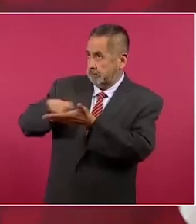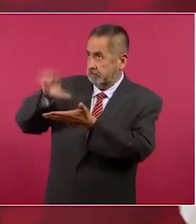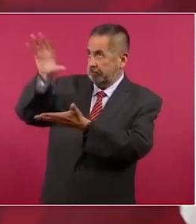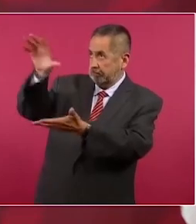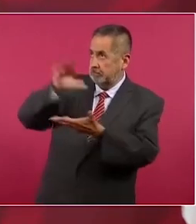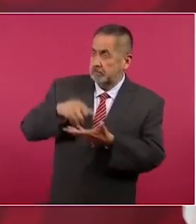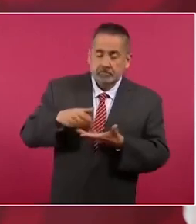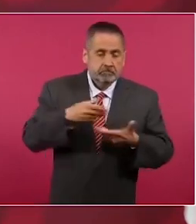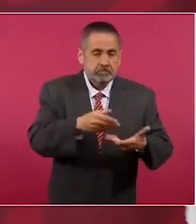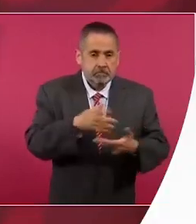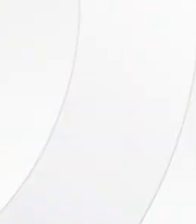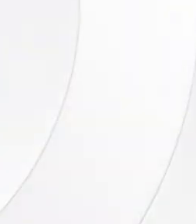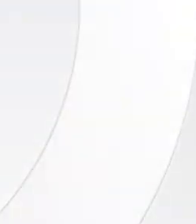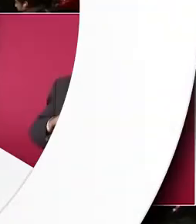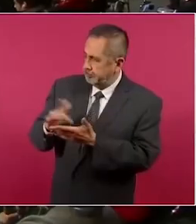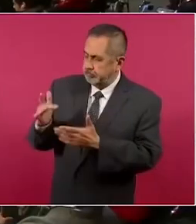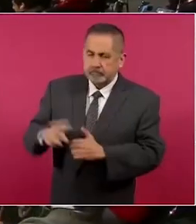extranjero.